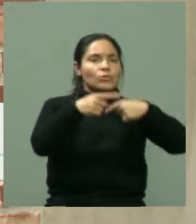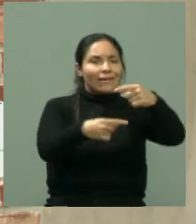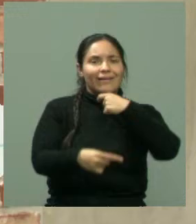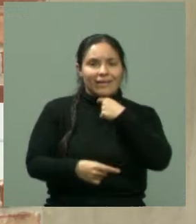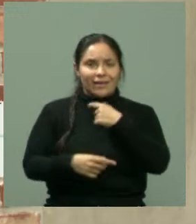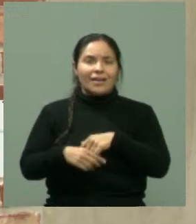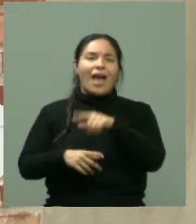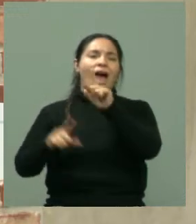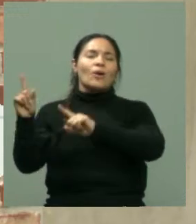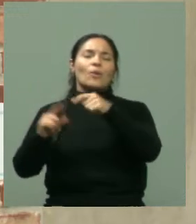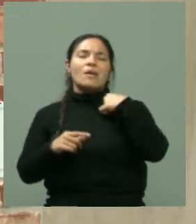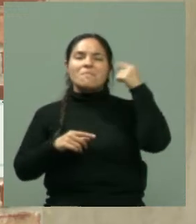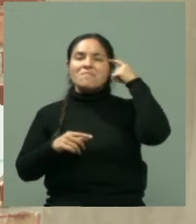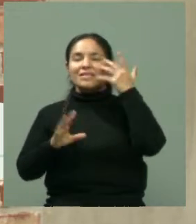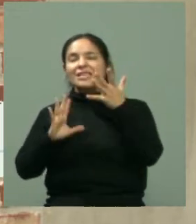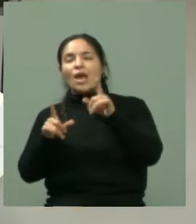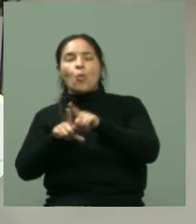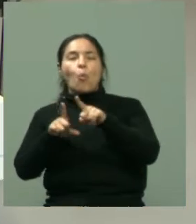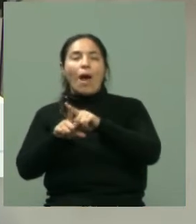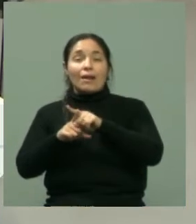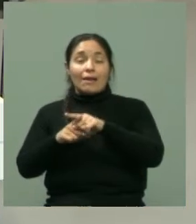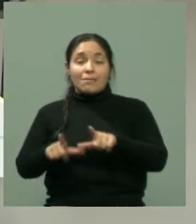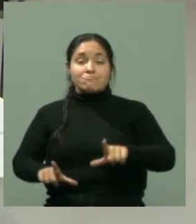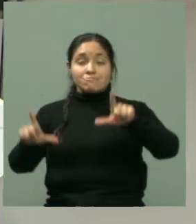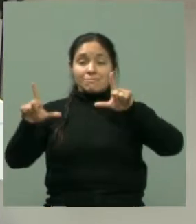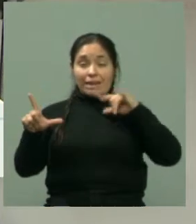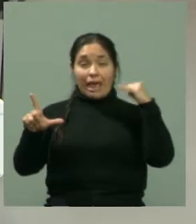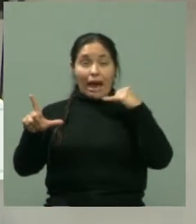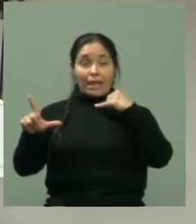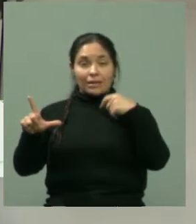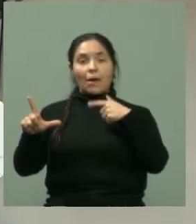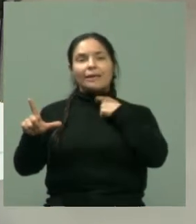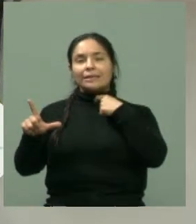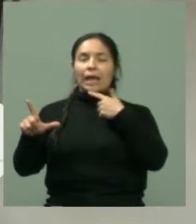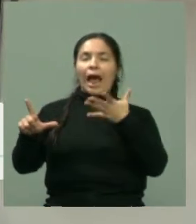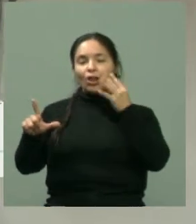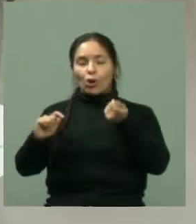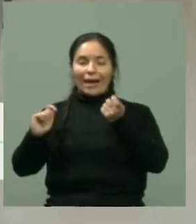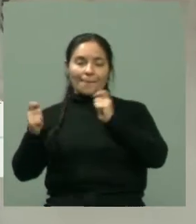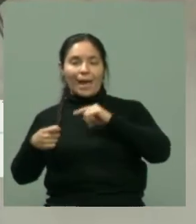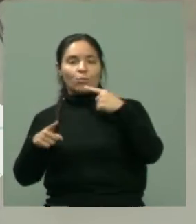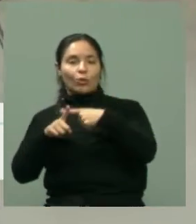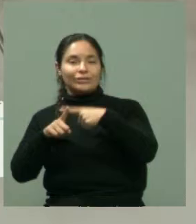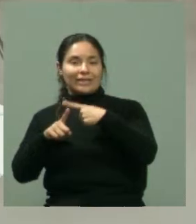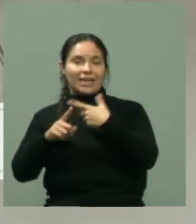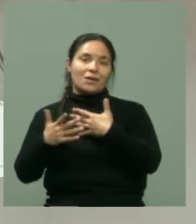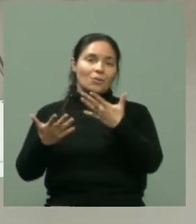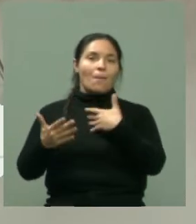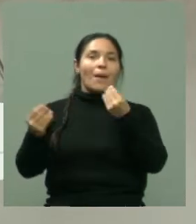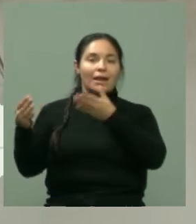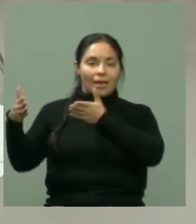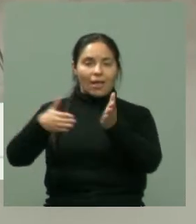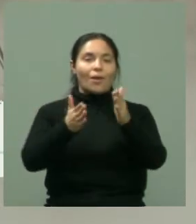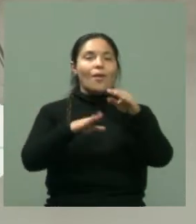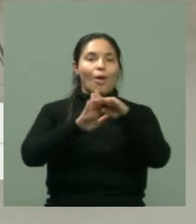de lavado de cara nada más, que lo hacen para cumplir, porque hay que ir hacia las nuevas